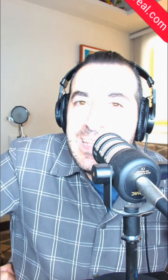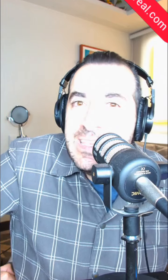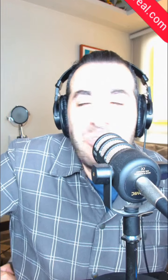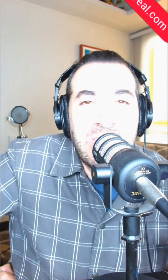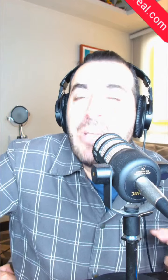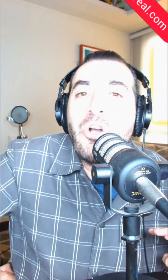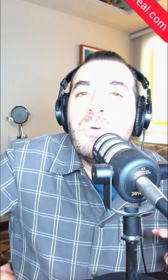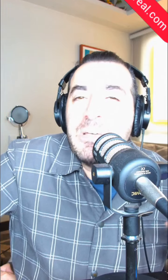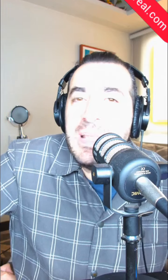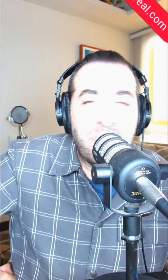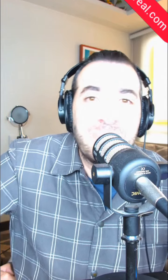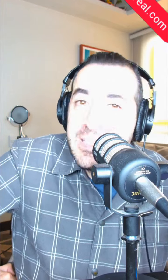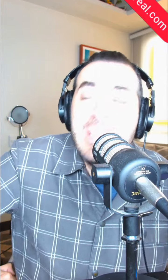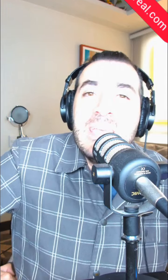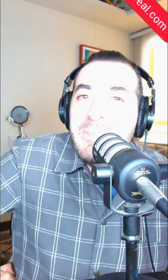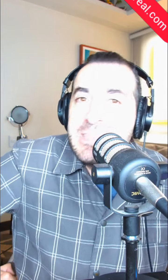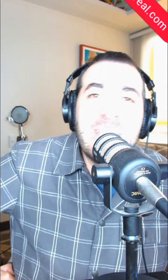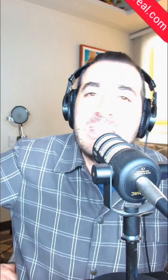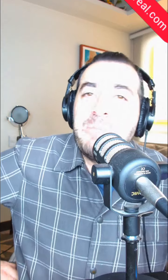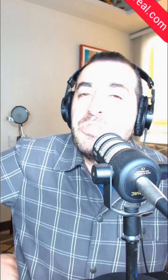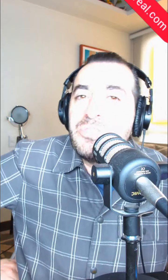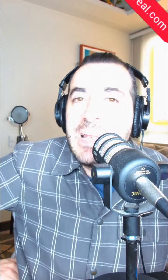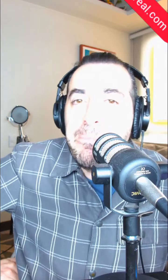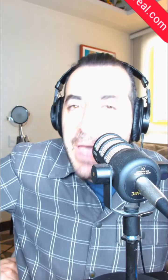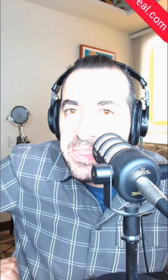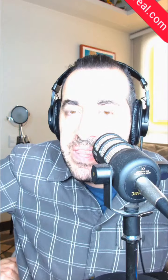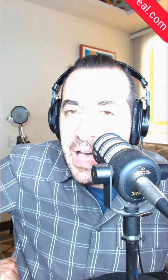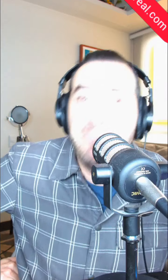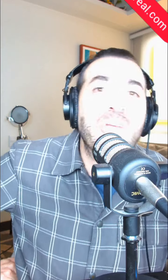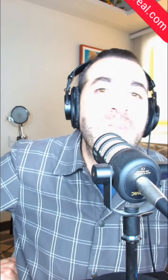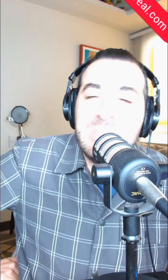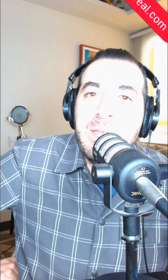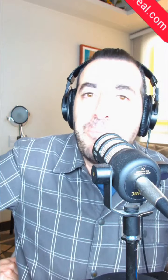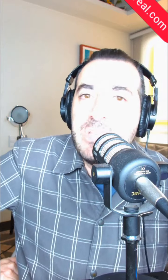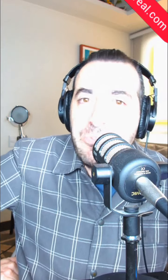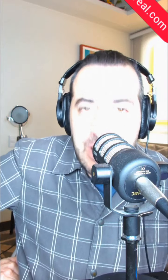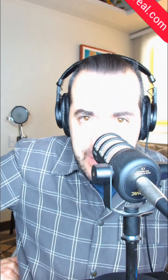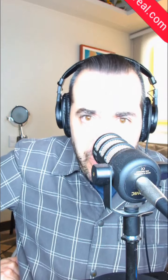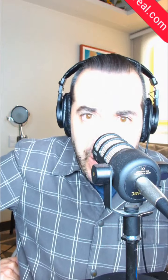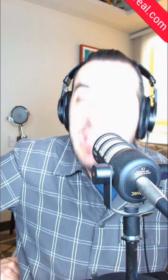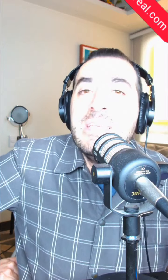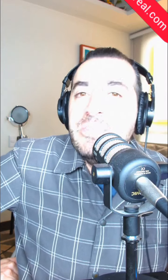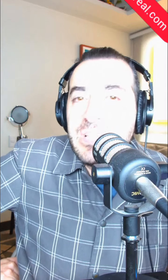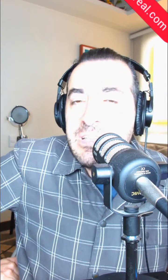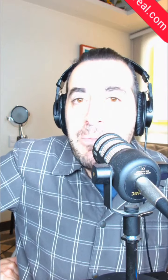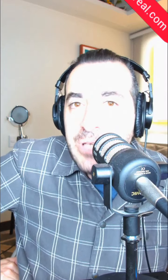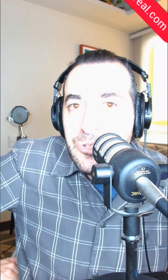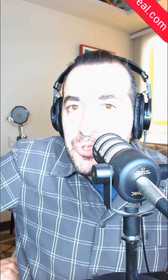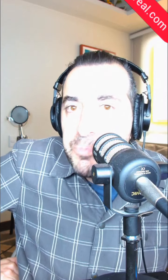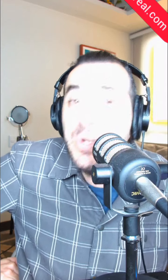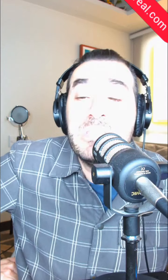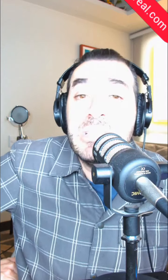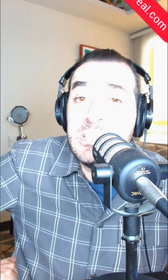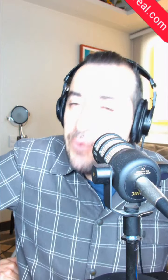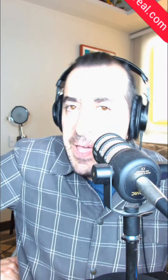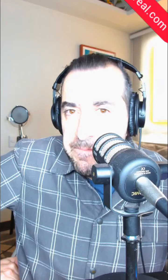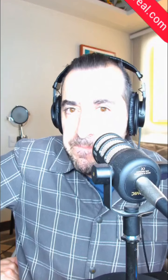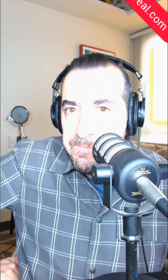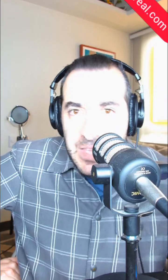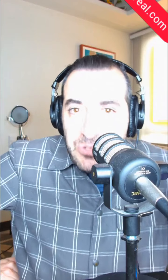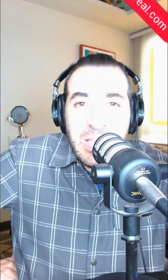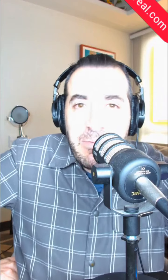desde el inicio dije que como estaban las cosas iba a ser estrepitosa la pérdida. Porque no estaban apoyando a la señora, sino que estaban buscando sus pluris. Y así